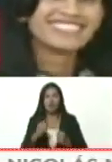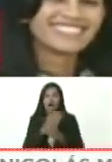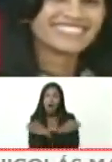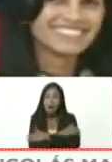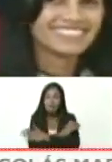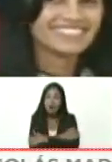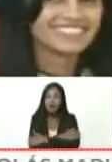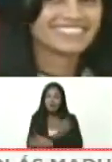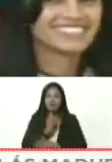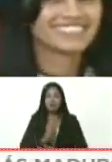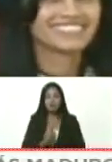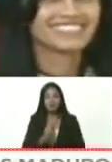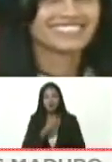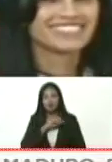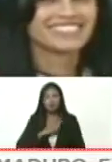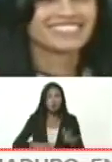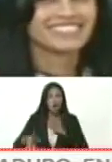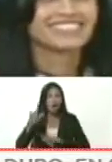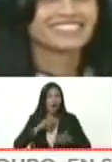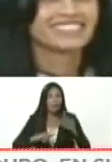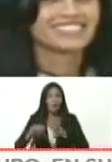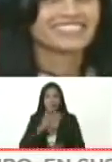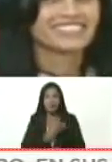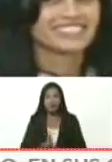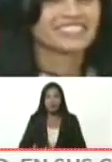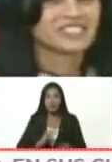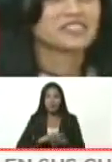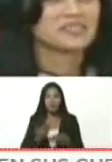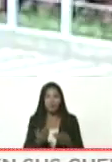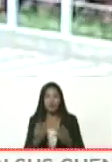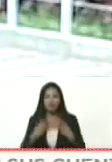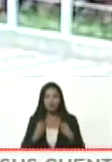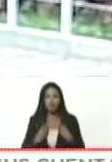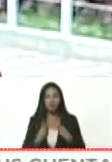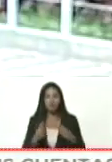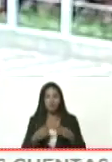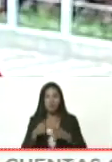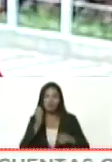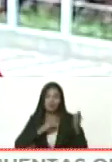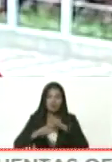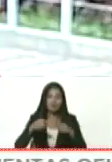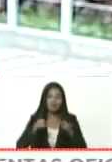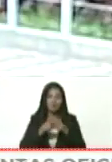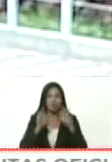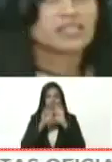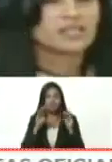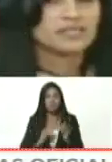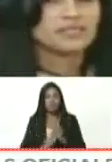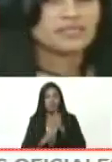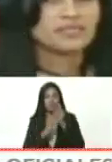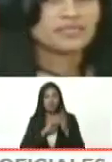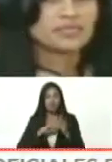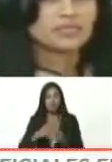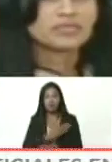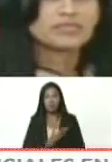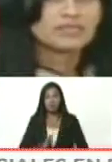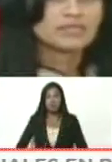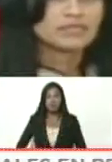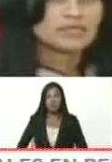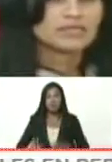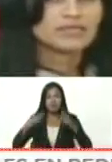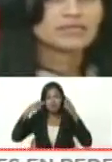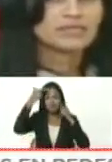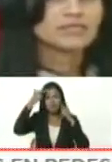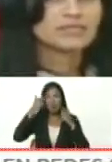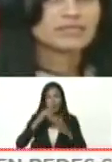y decirle que lo amamos, presidente, porque con su vida está defendiendo el legado de nuestro presidente Hugo